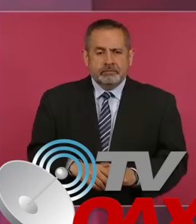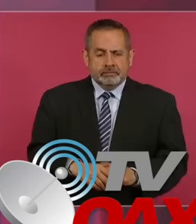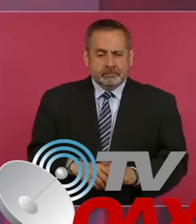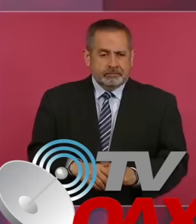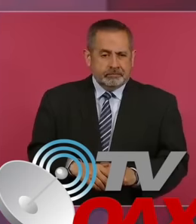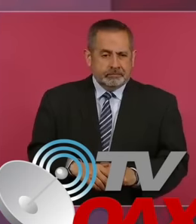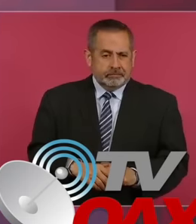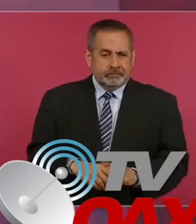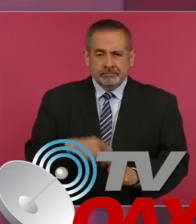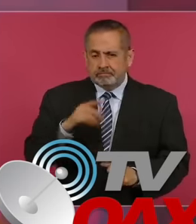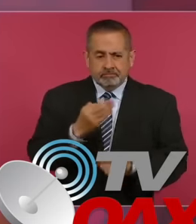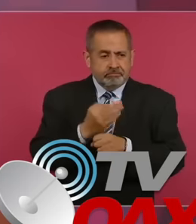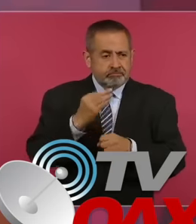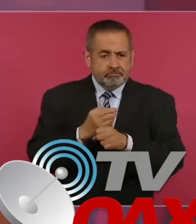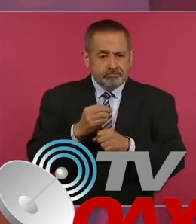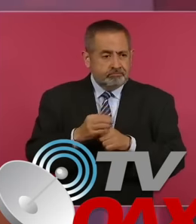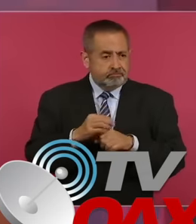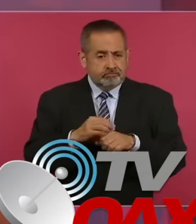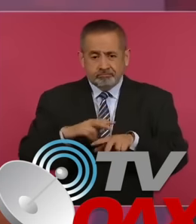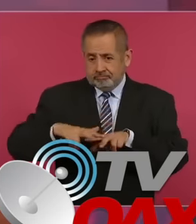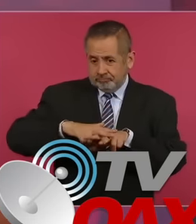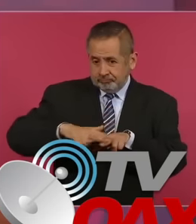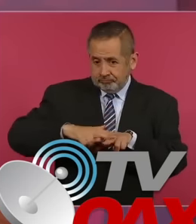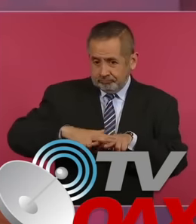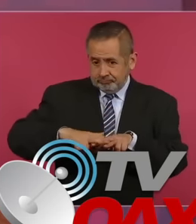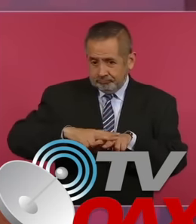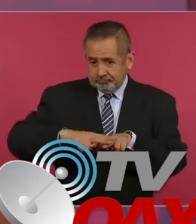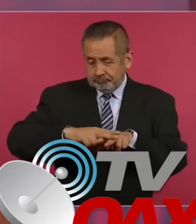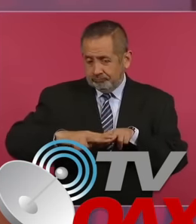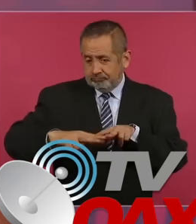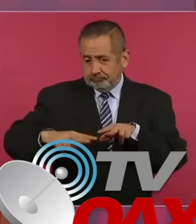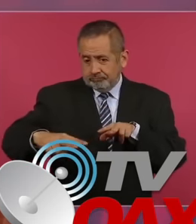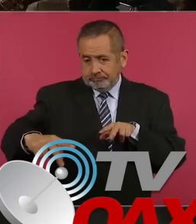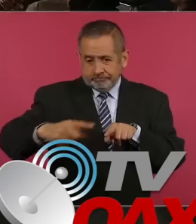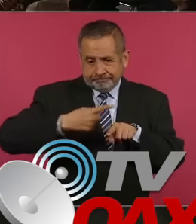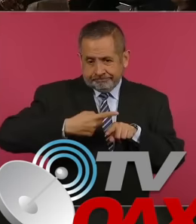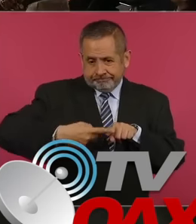pues una red ferroviaria de